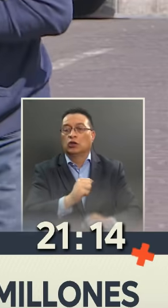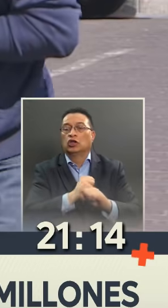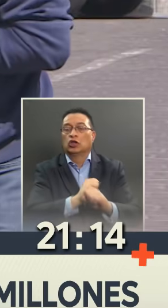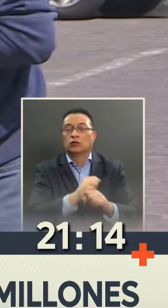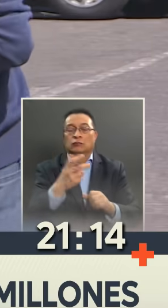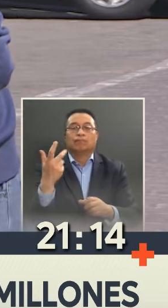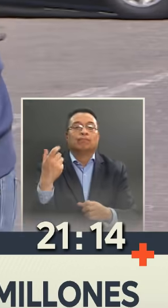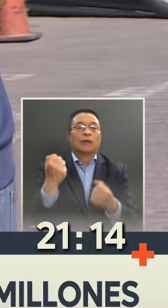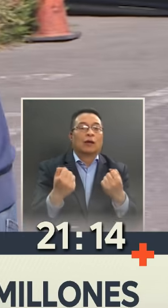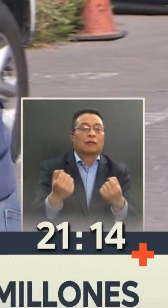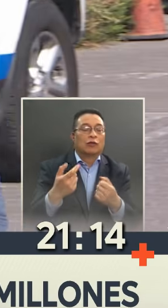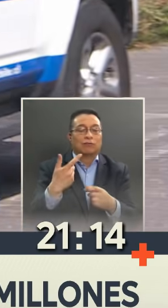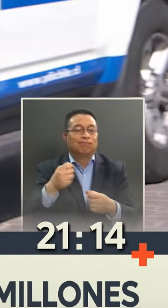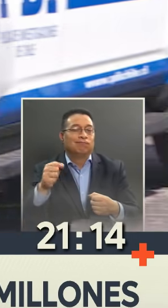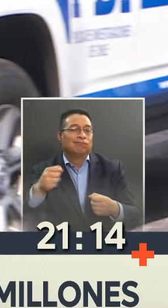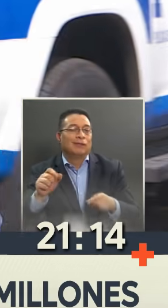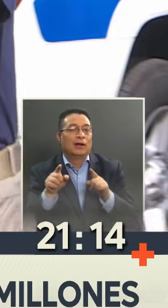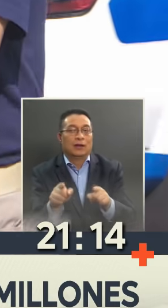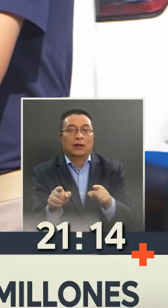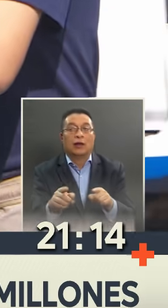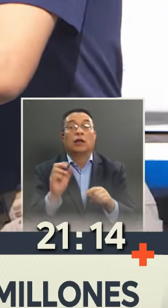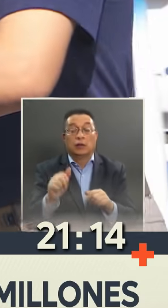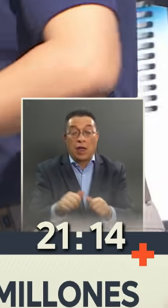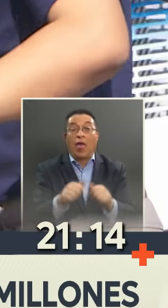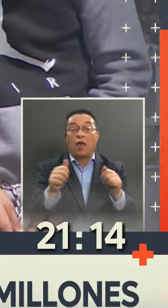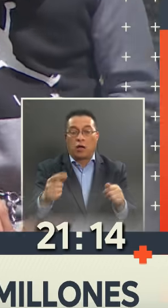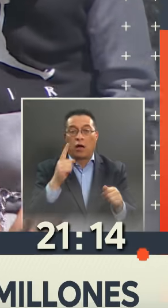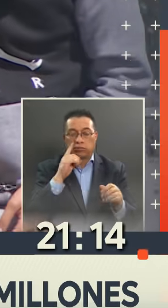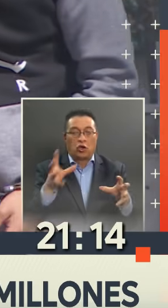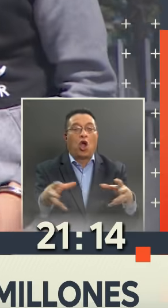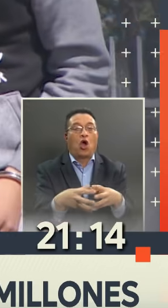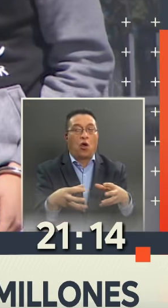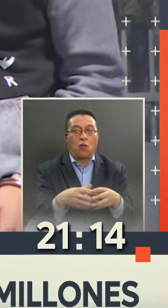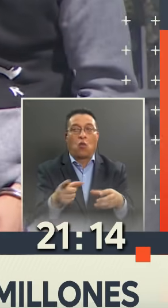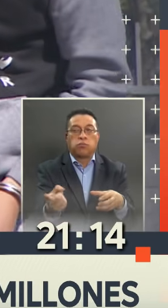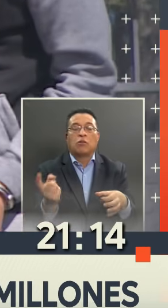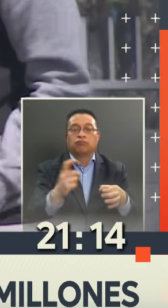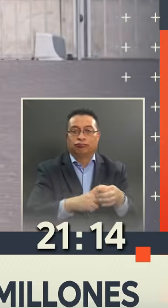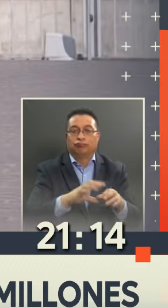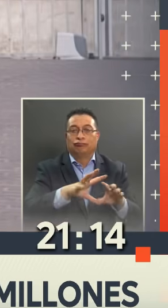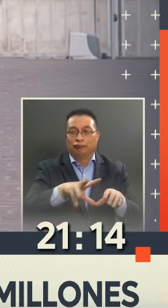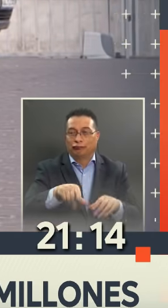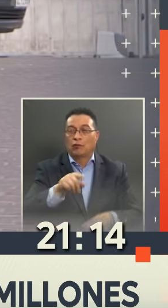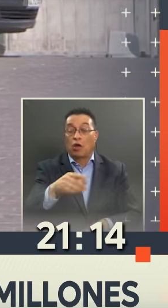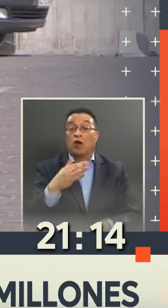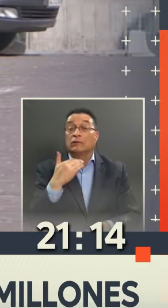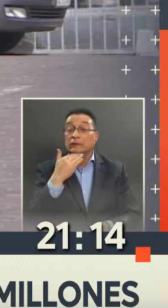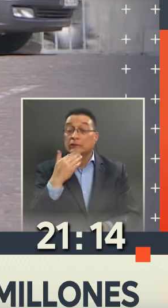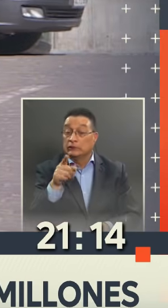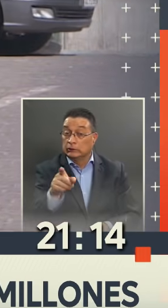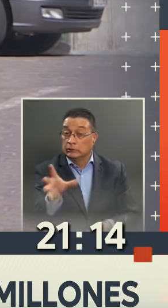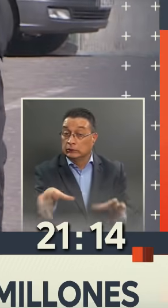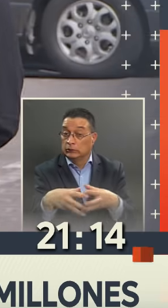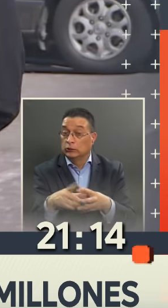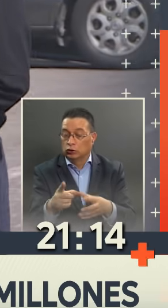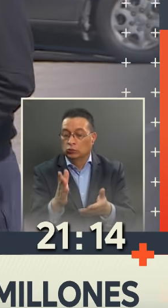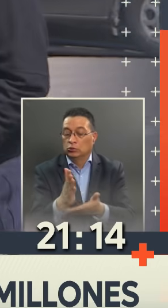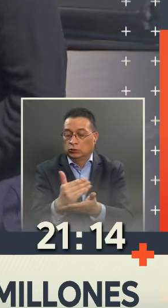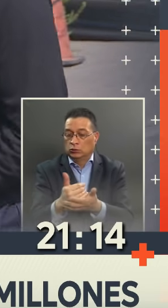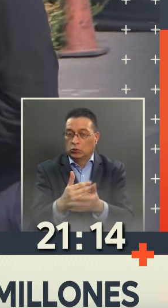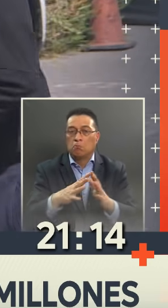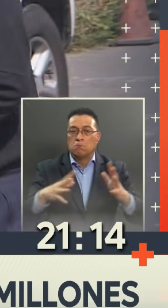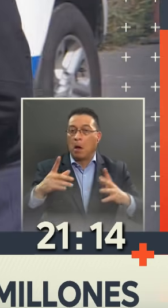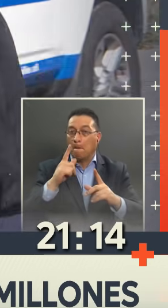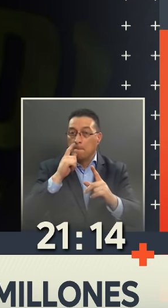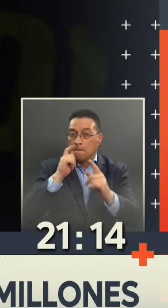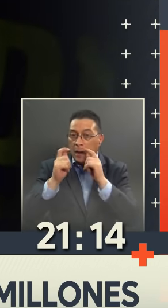tránsito, además de haber sido parte de una conocida banda. No son ladrones comunes, sino que integrantes de una de las organizaciones más